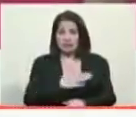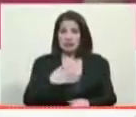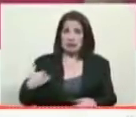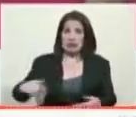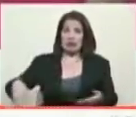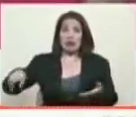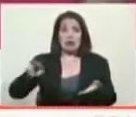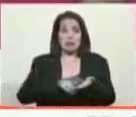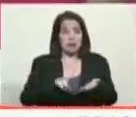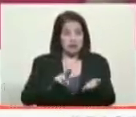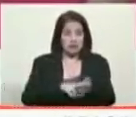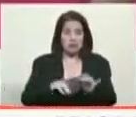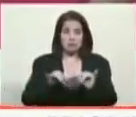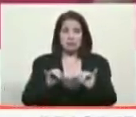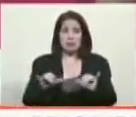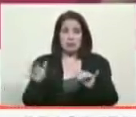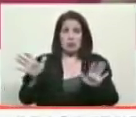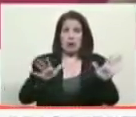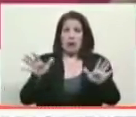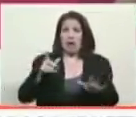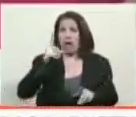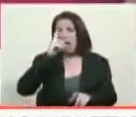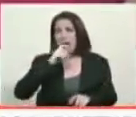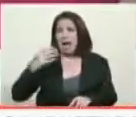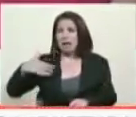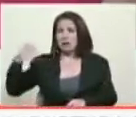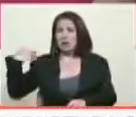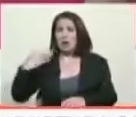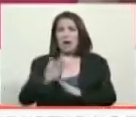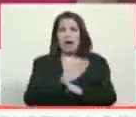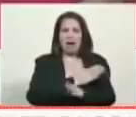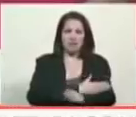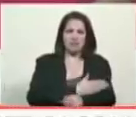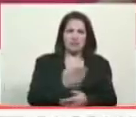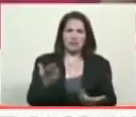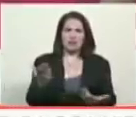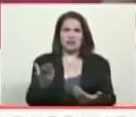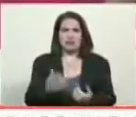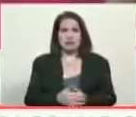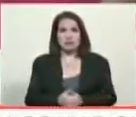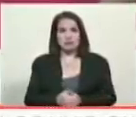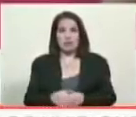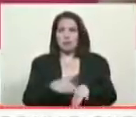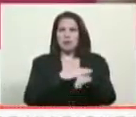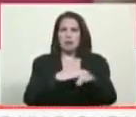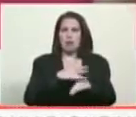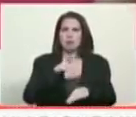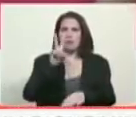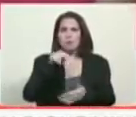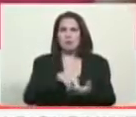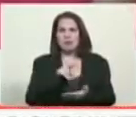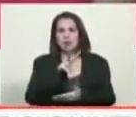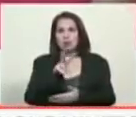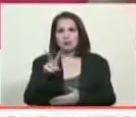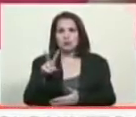Estado de Carmona Estanga del año 92. Ahora, perdón, del año